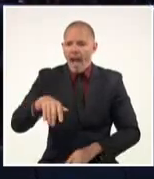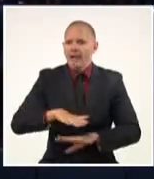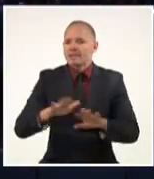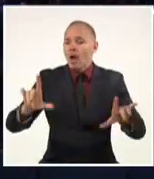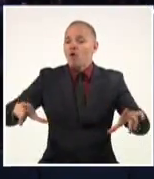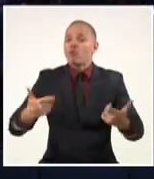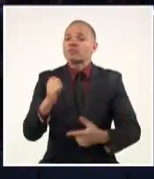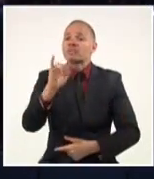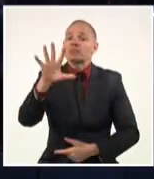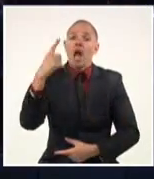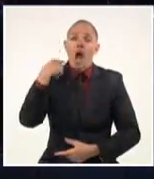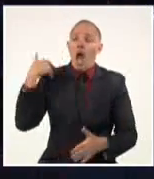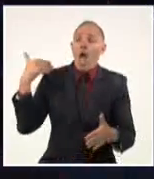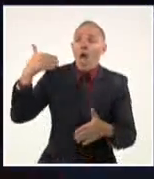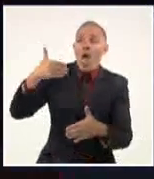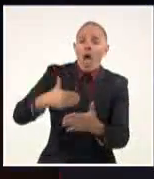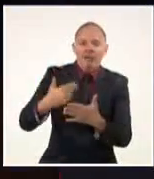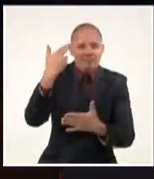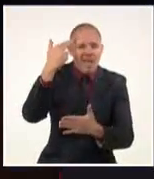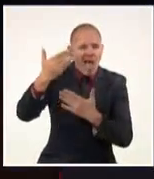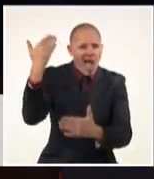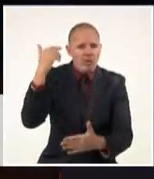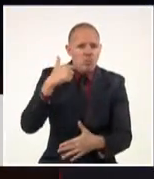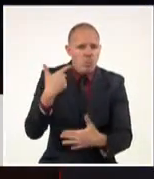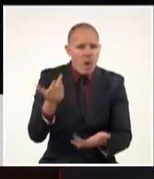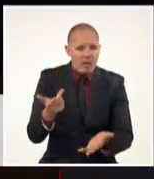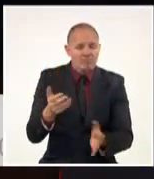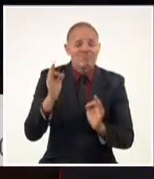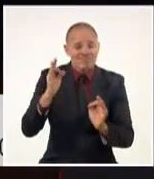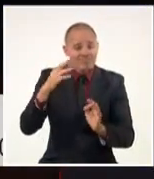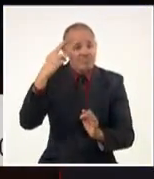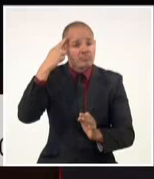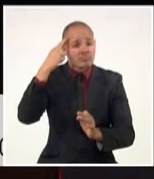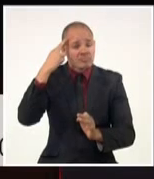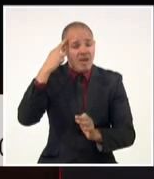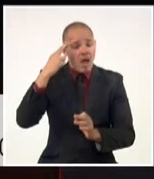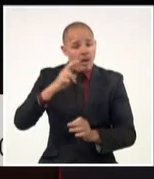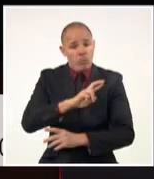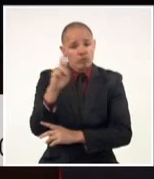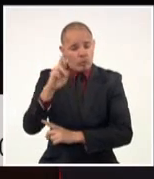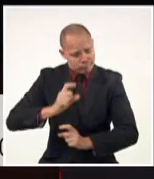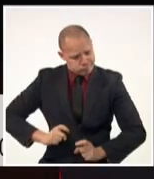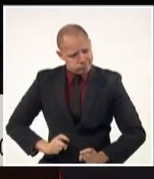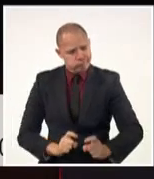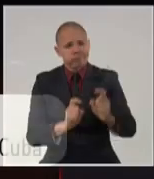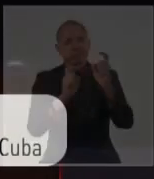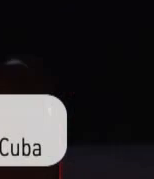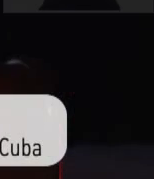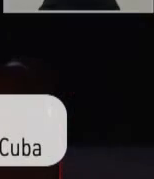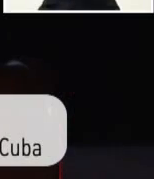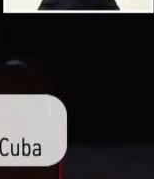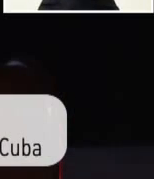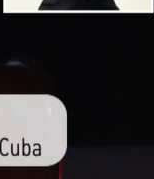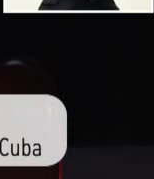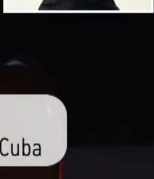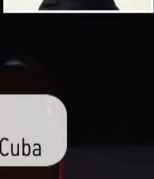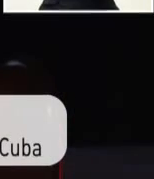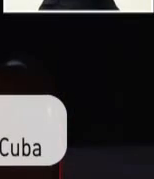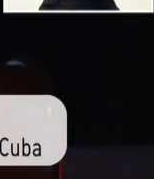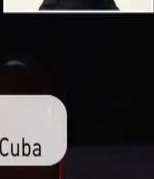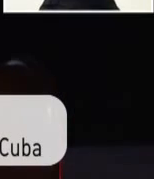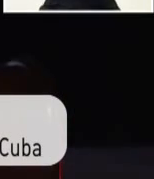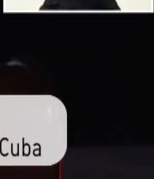después de aquella noche que la revolución iluminó con su triunfo, como si el sol no se hubiera